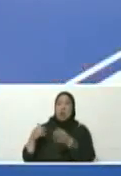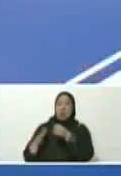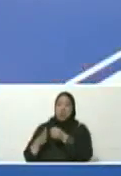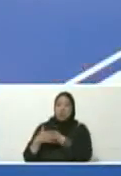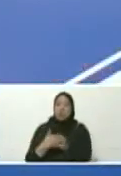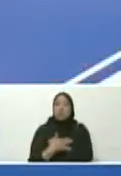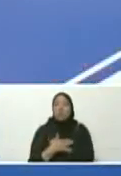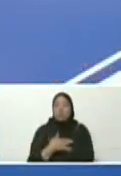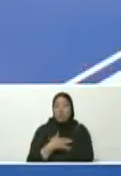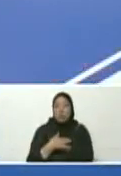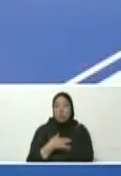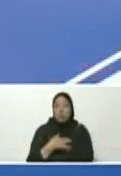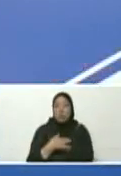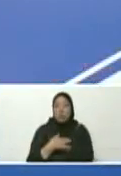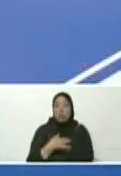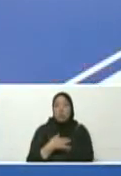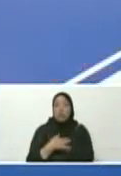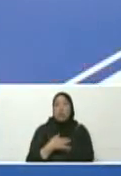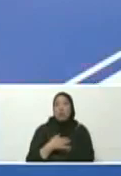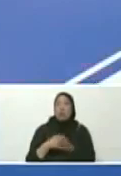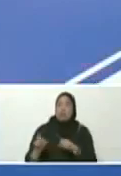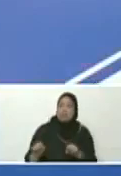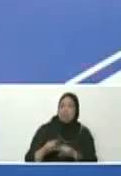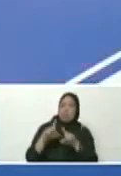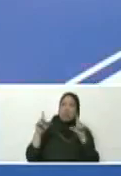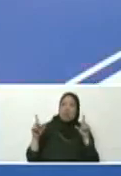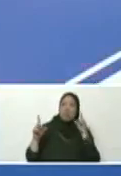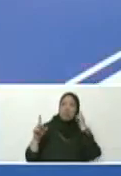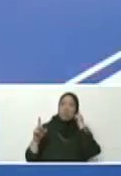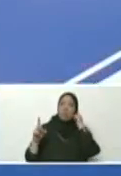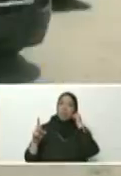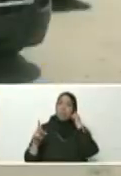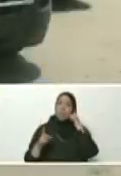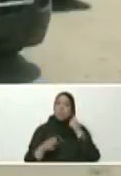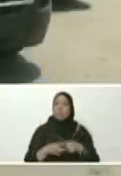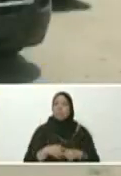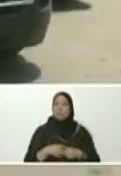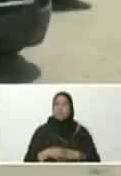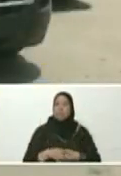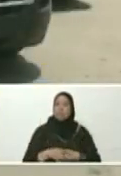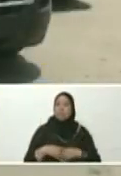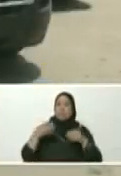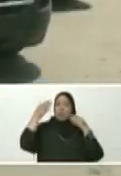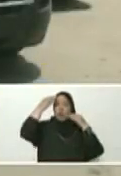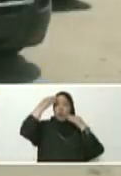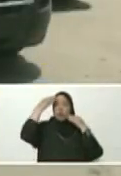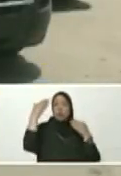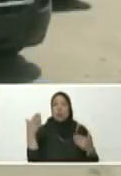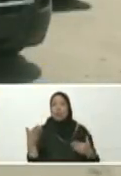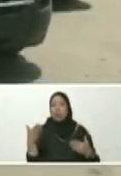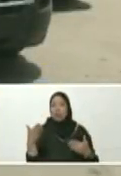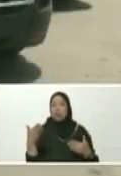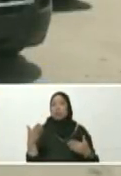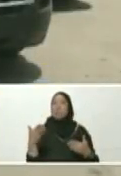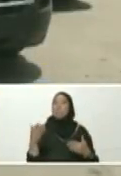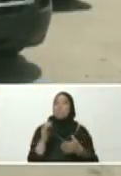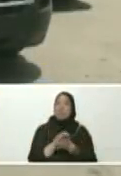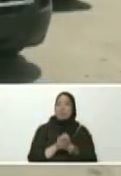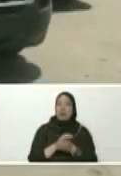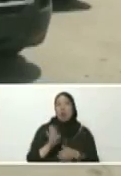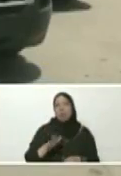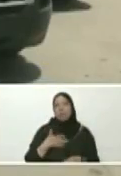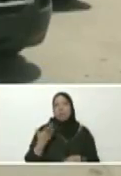Sí. Ah, bueno, miren. Aquí estamos, estoy muy contento. Un saludo por aquí, mira, vale. Ahora sí